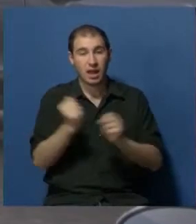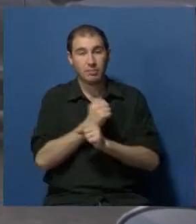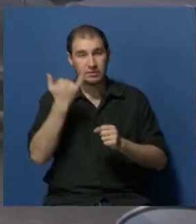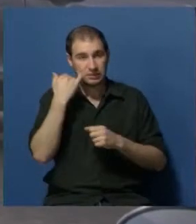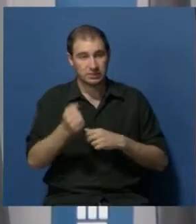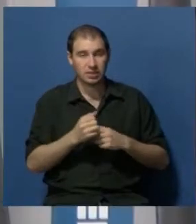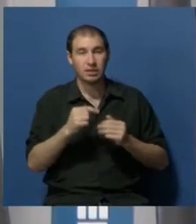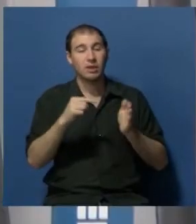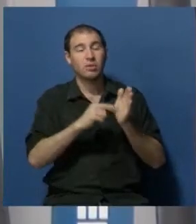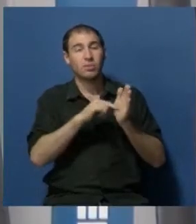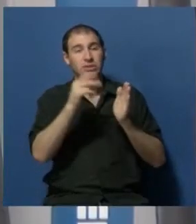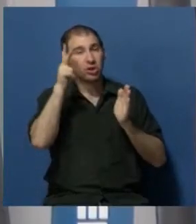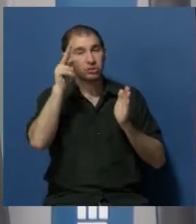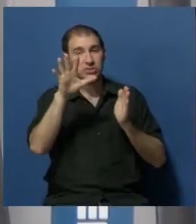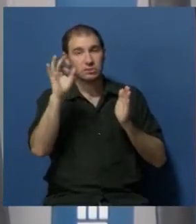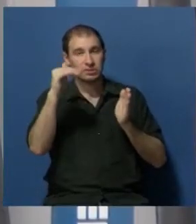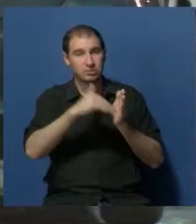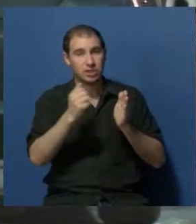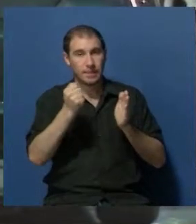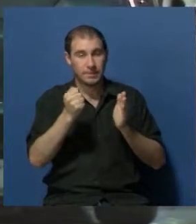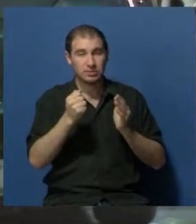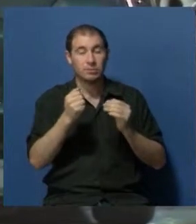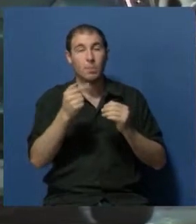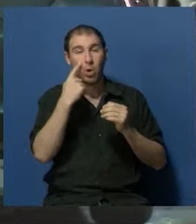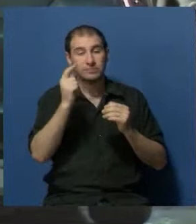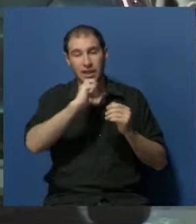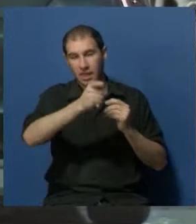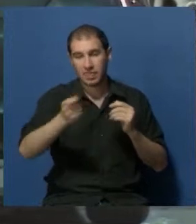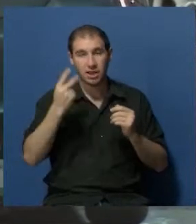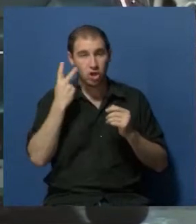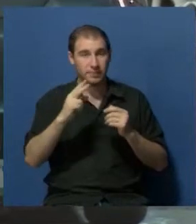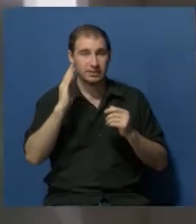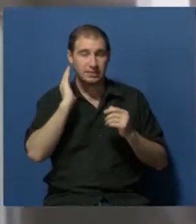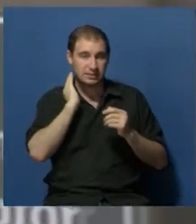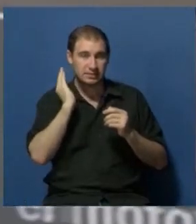aprobado, figuran 850 millones de pesos para municipios para el